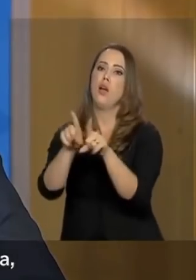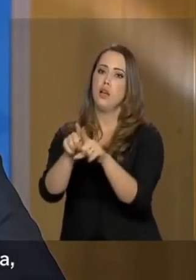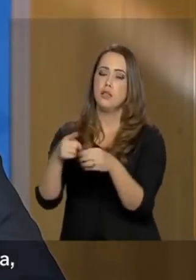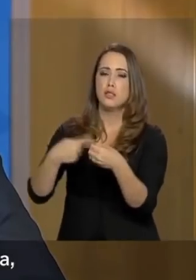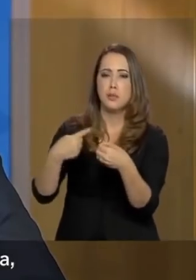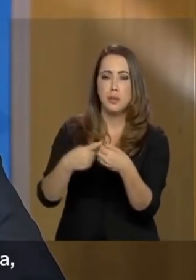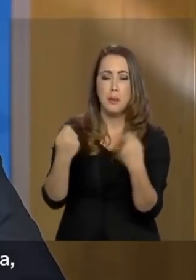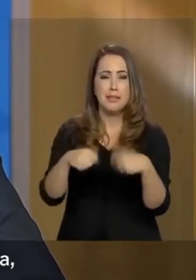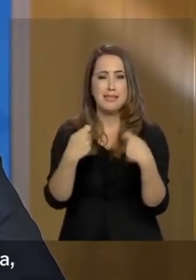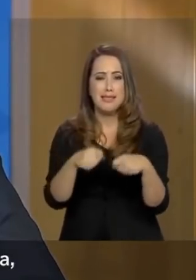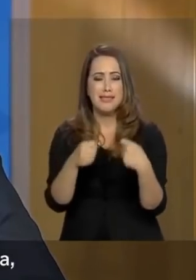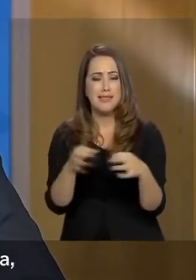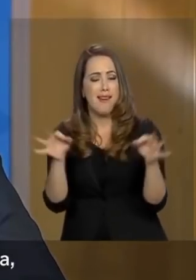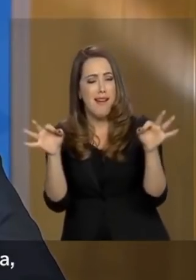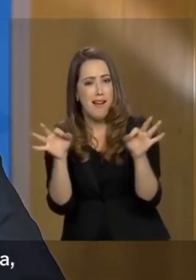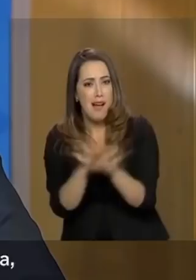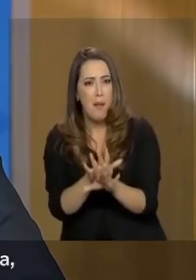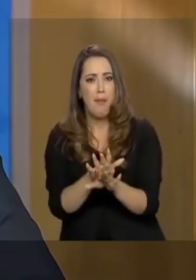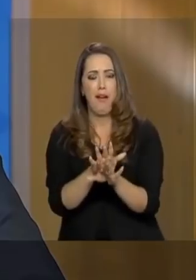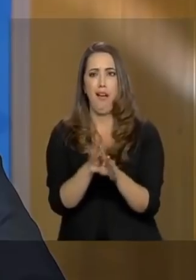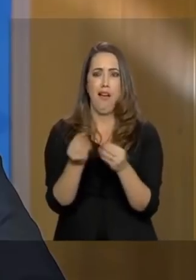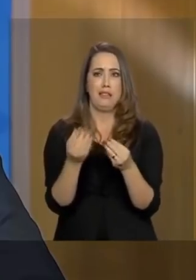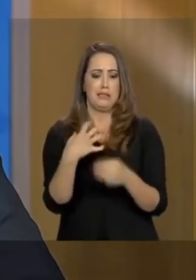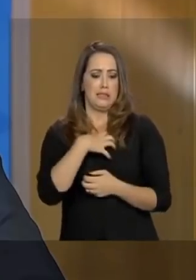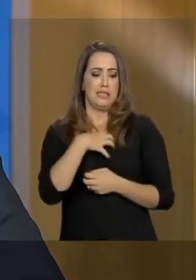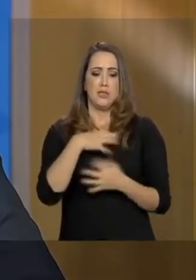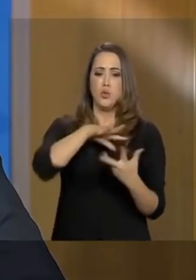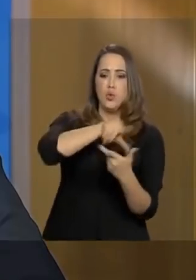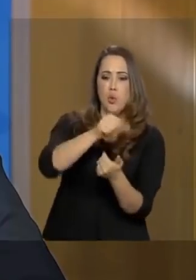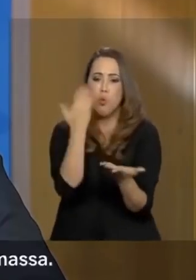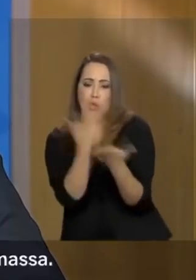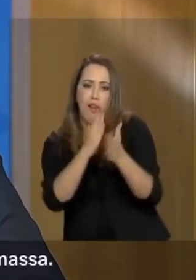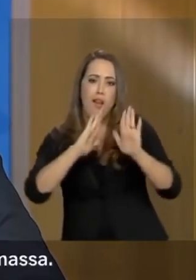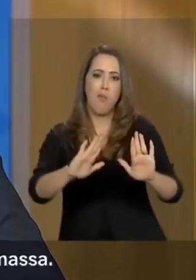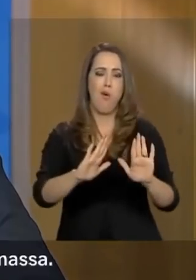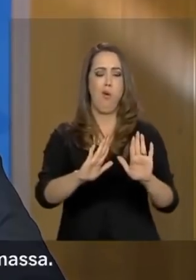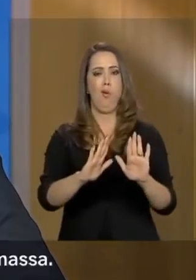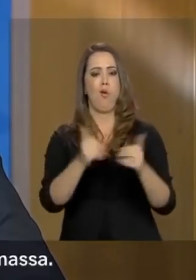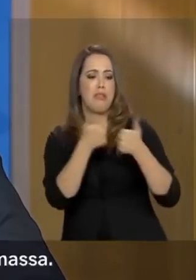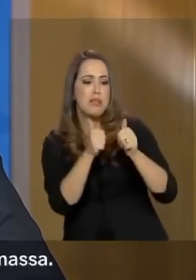la prohibición de los transportes el cierre de los comercios y el confinamiento de la población